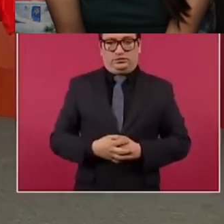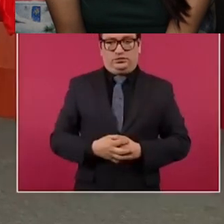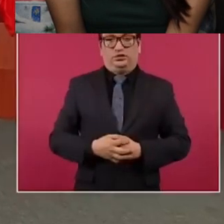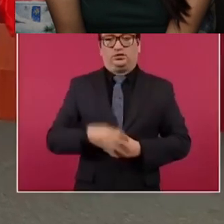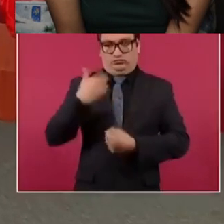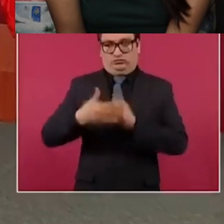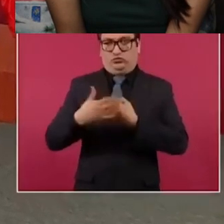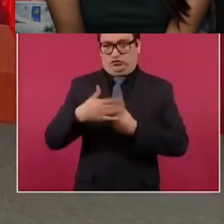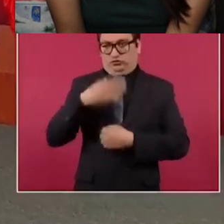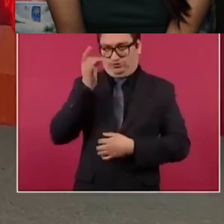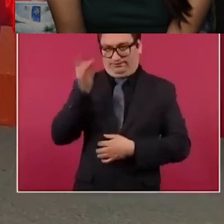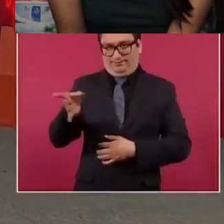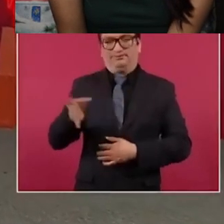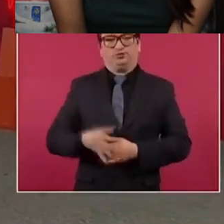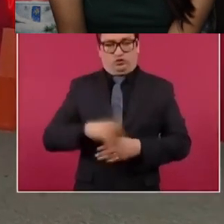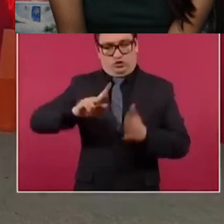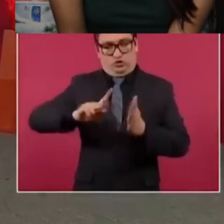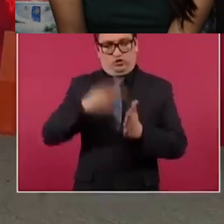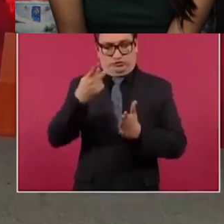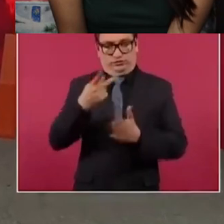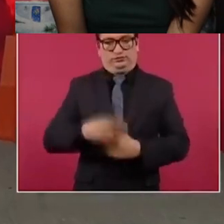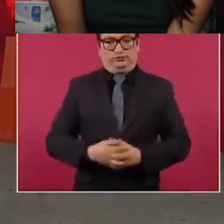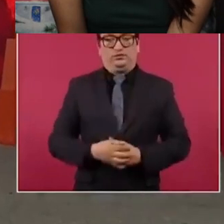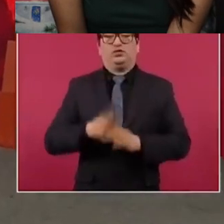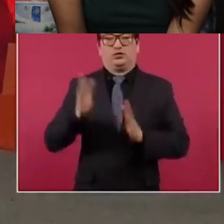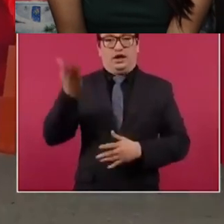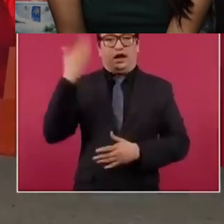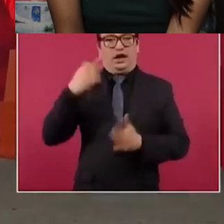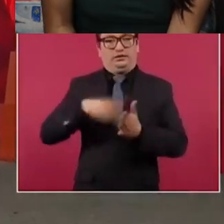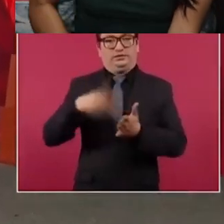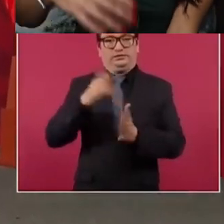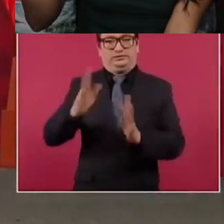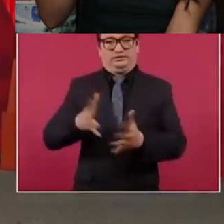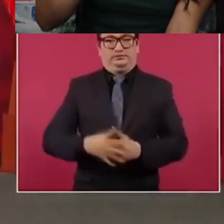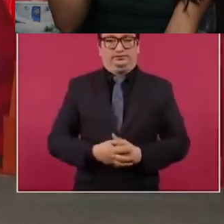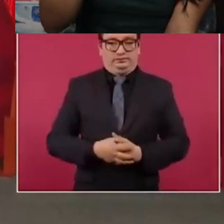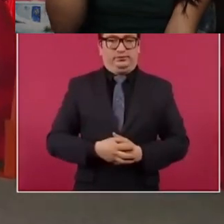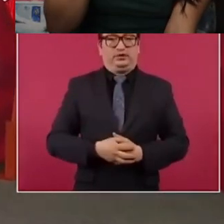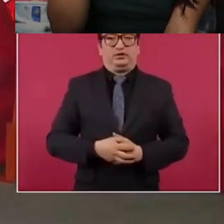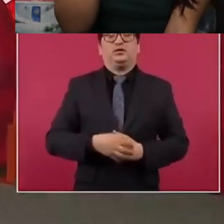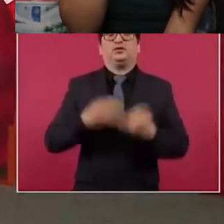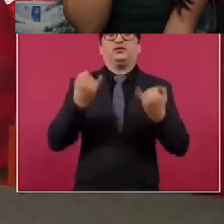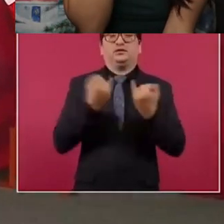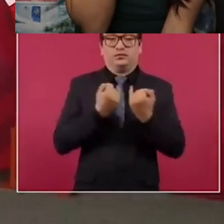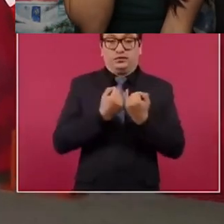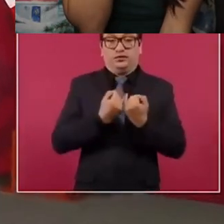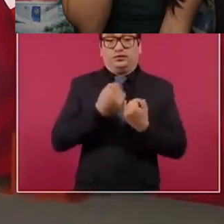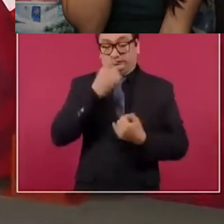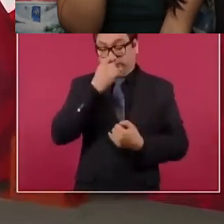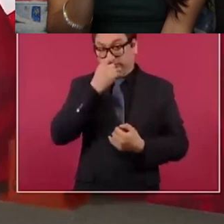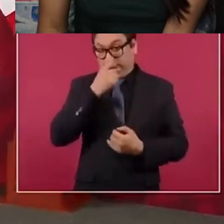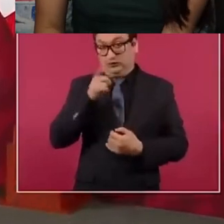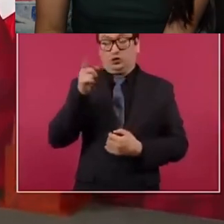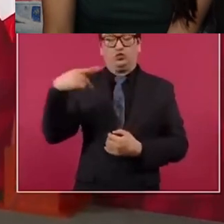que le vamos a ganar de nuevo. Presidente. Porque ya le hemos ganado varias veces. Gracias. Y aun cuando con